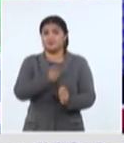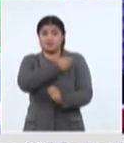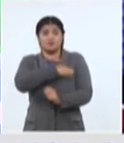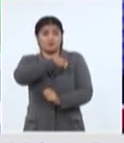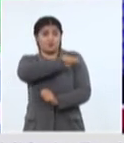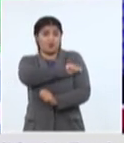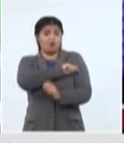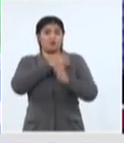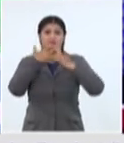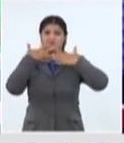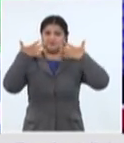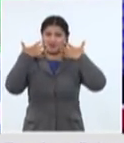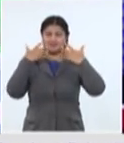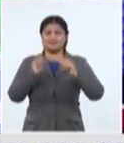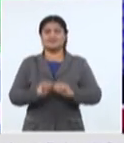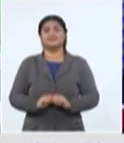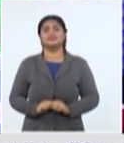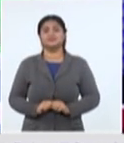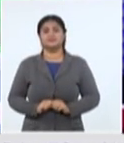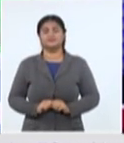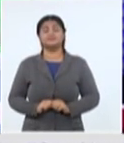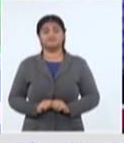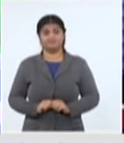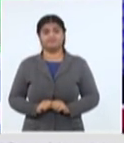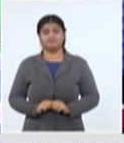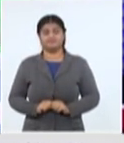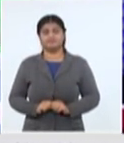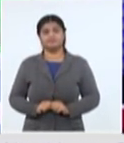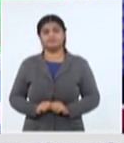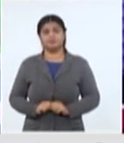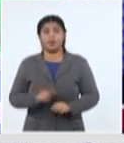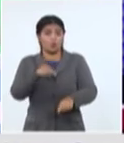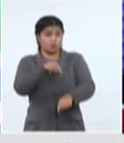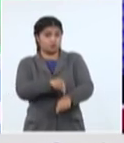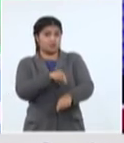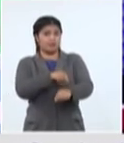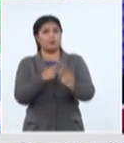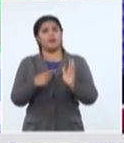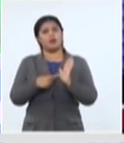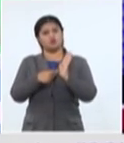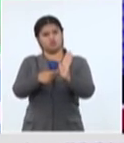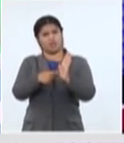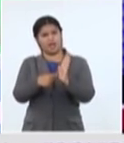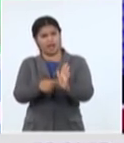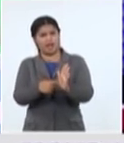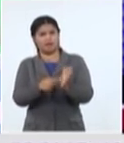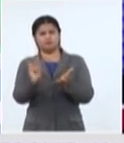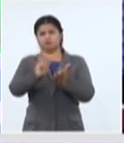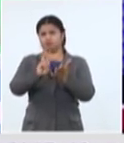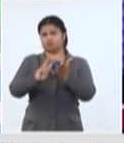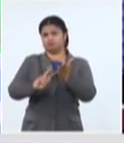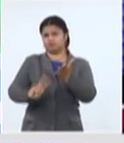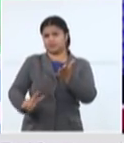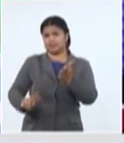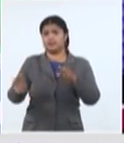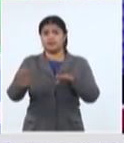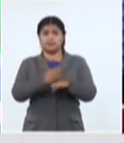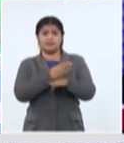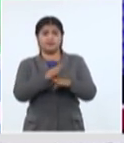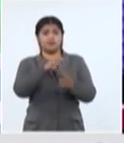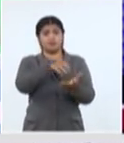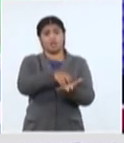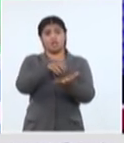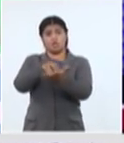dentro de la población, y en este sentido les decía, hay muchos centros que pasaron a ser